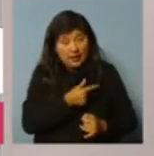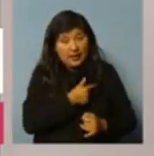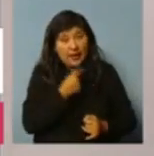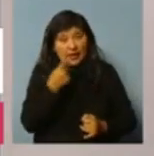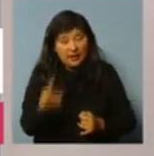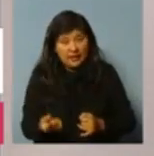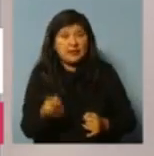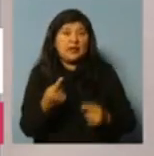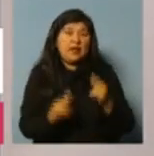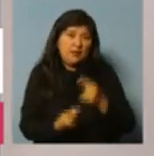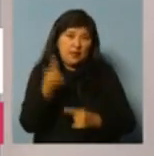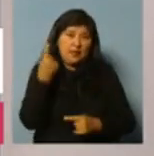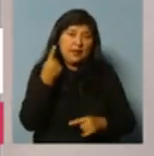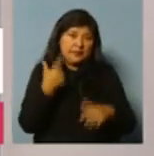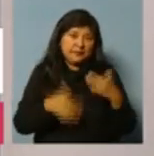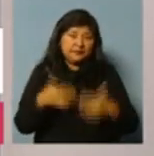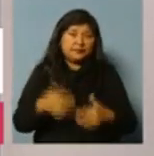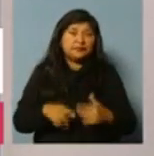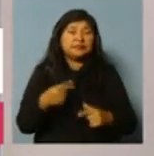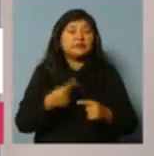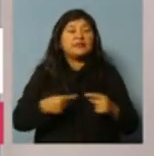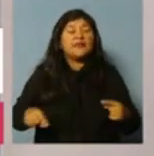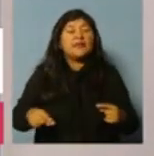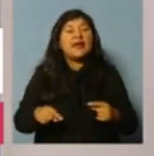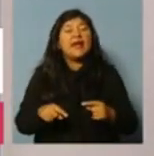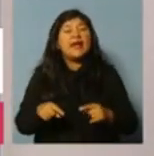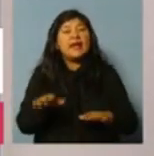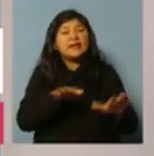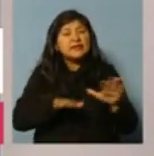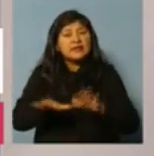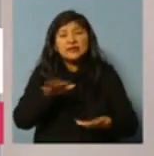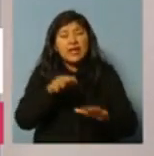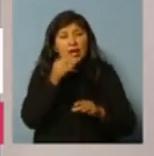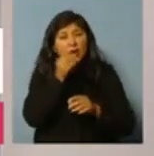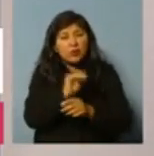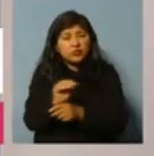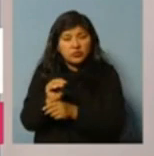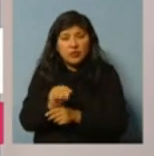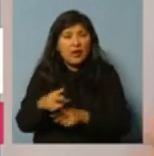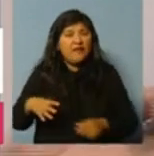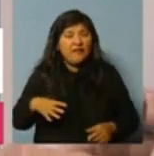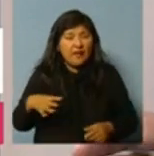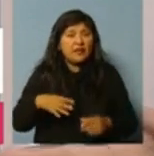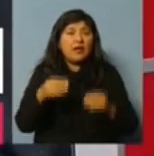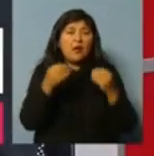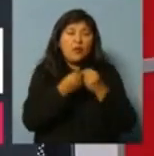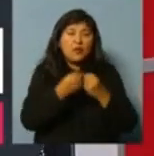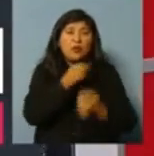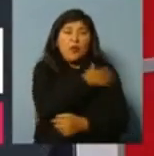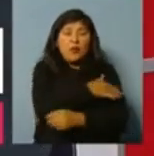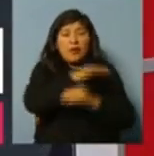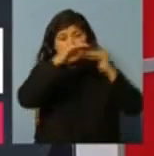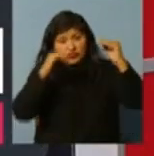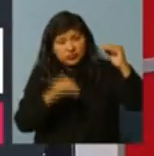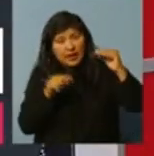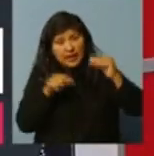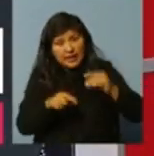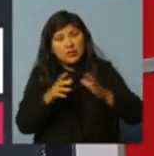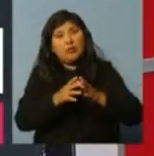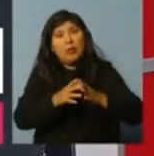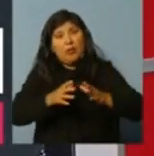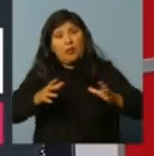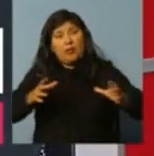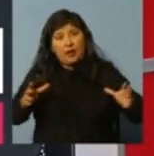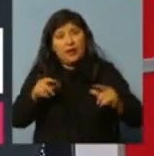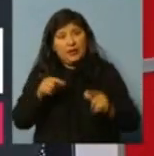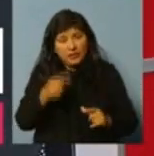índices de indigencia en nuestro país y bueno eso no está ajeno cuáles son los pilares de esta ley bueno primero